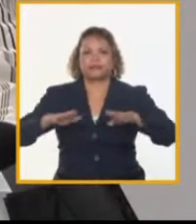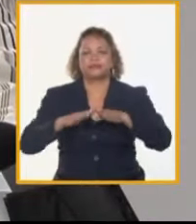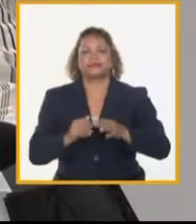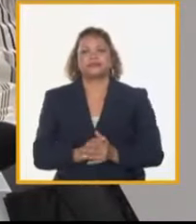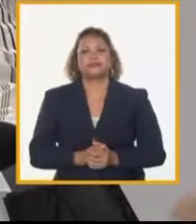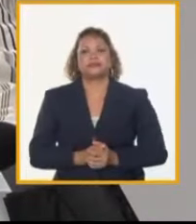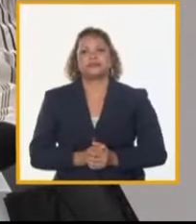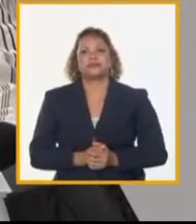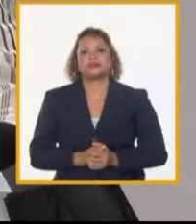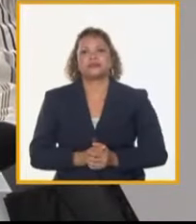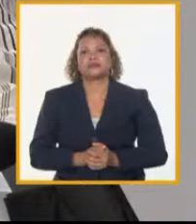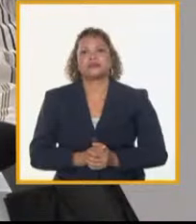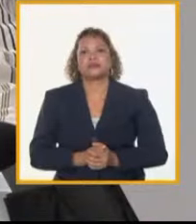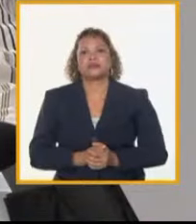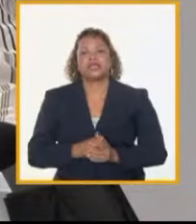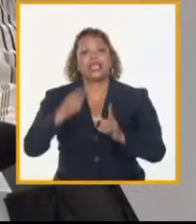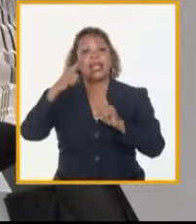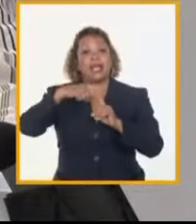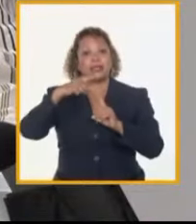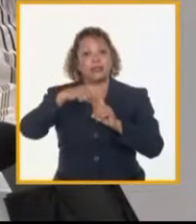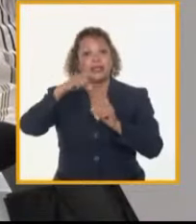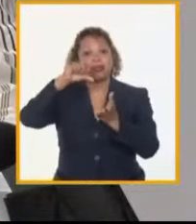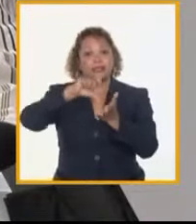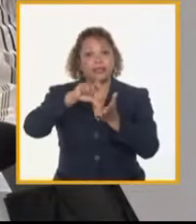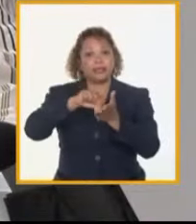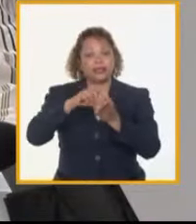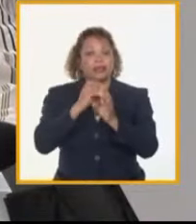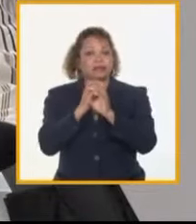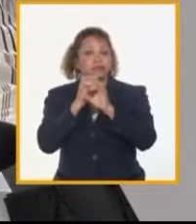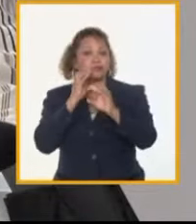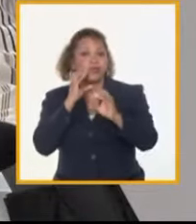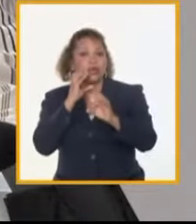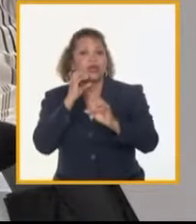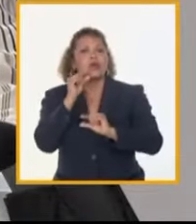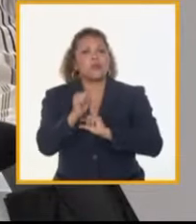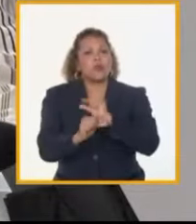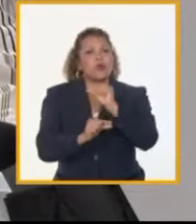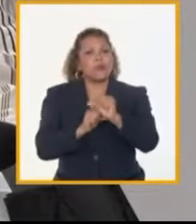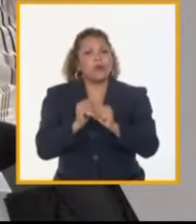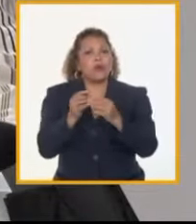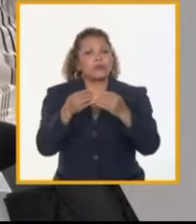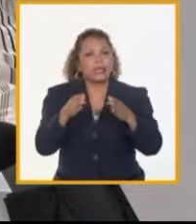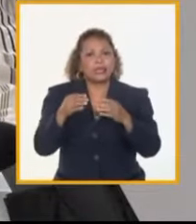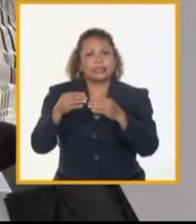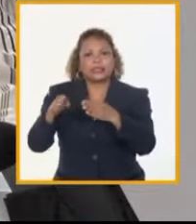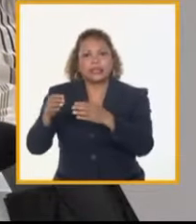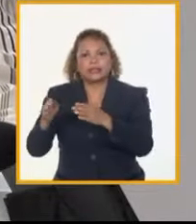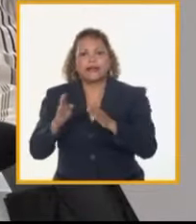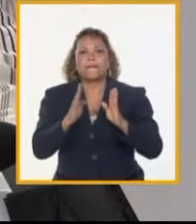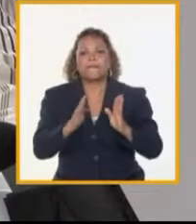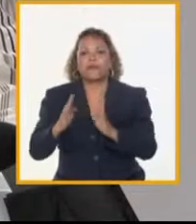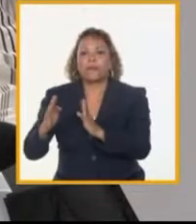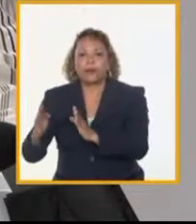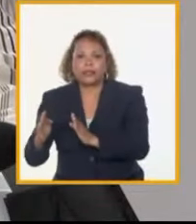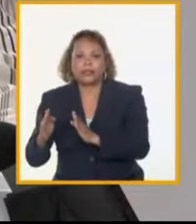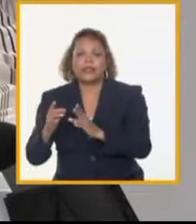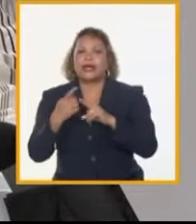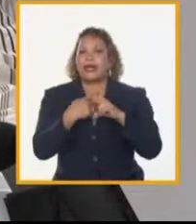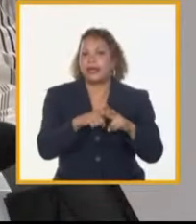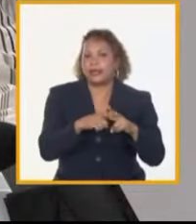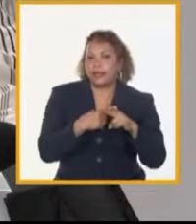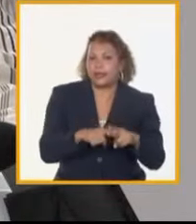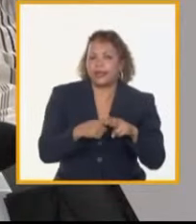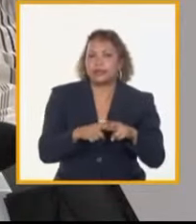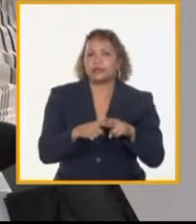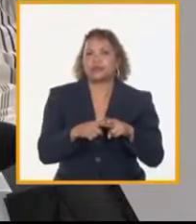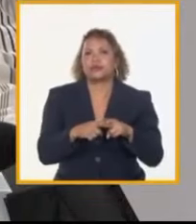estación central de ómnibus nacional, se ha ido reaperturando el acceso por parte. Ya hace alrededor de mes y medio está